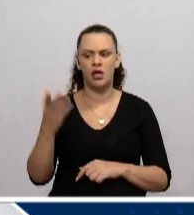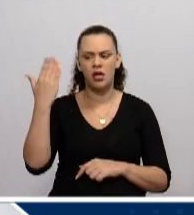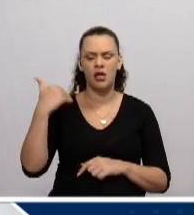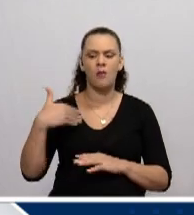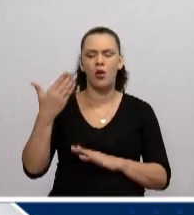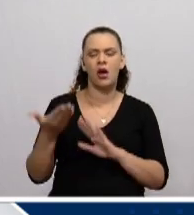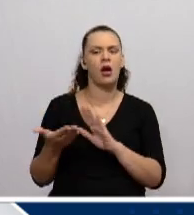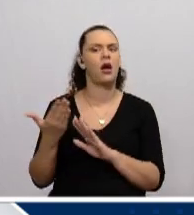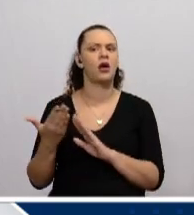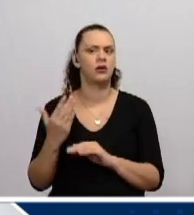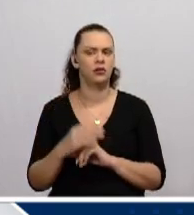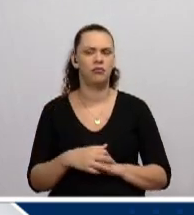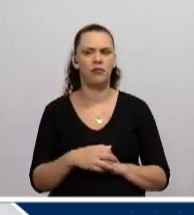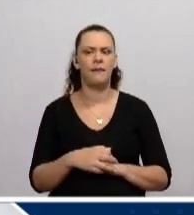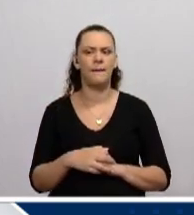prácticamente